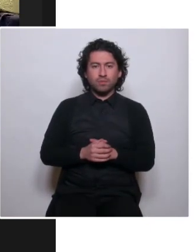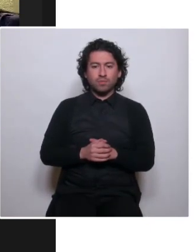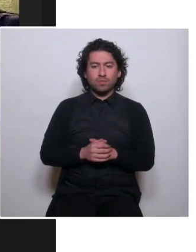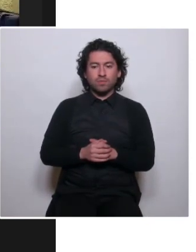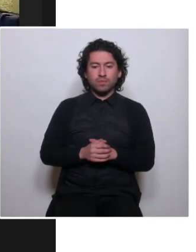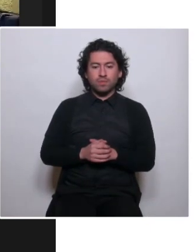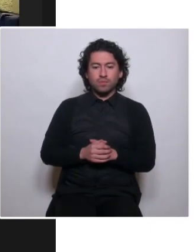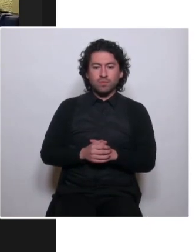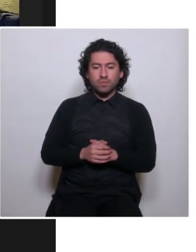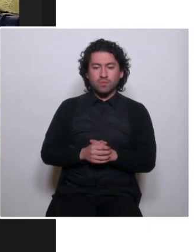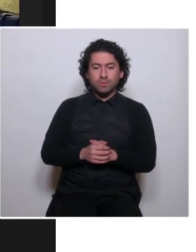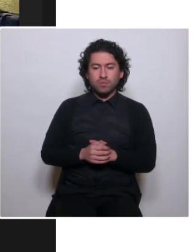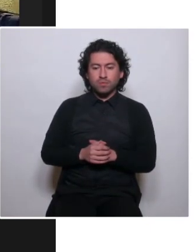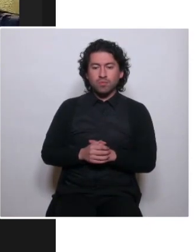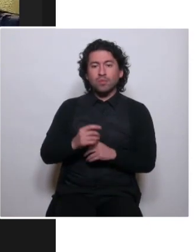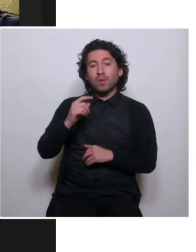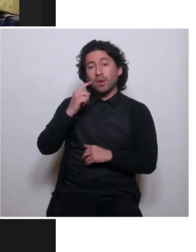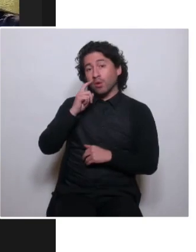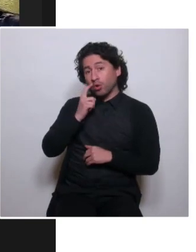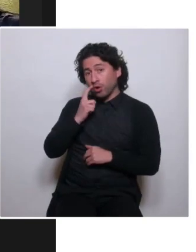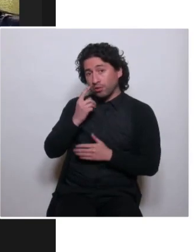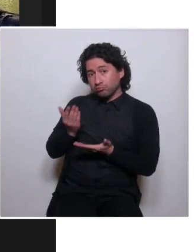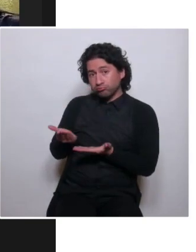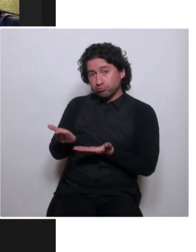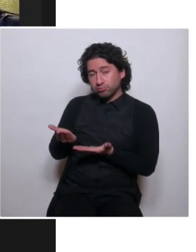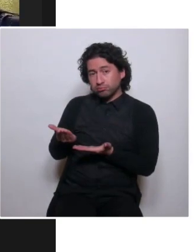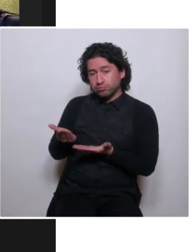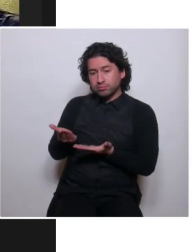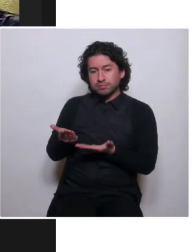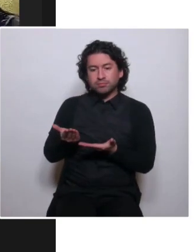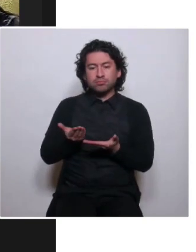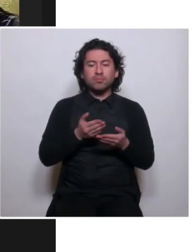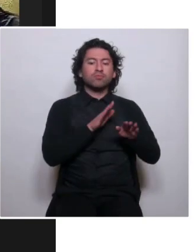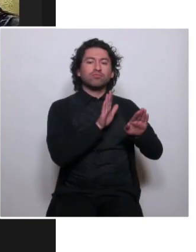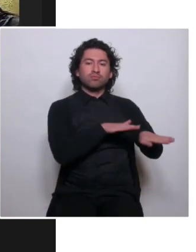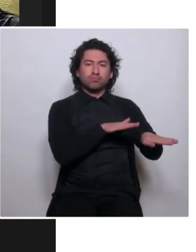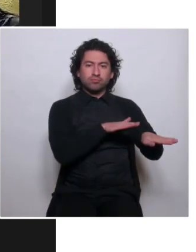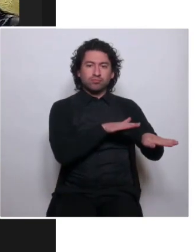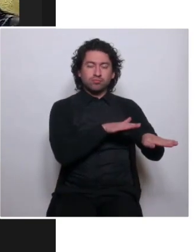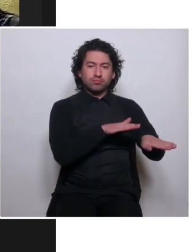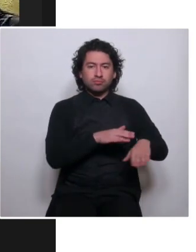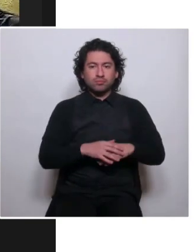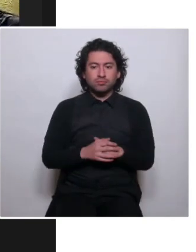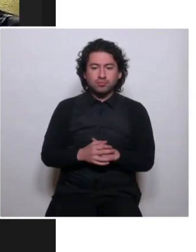secretario. Convencional Loreto Vidal. A favor, señor secretario.